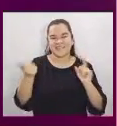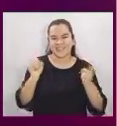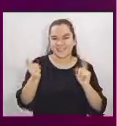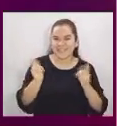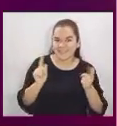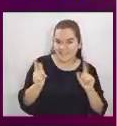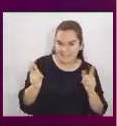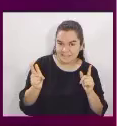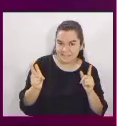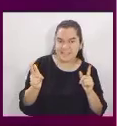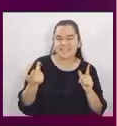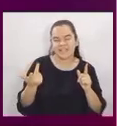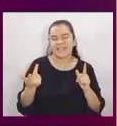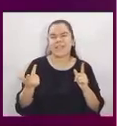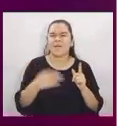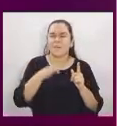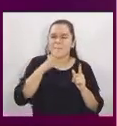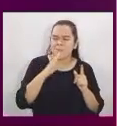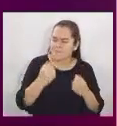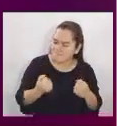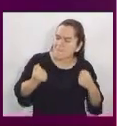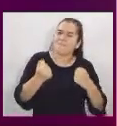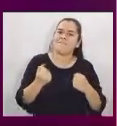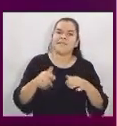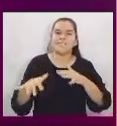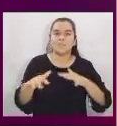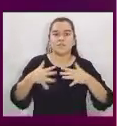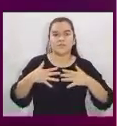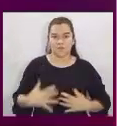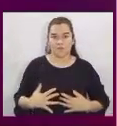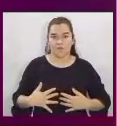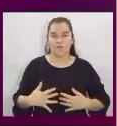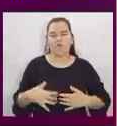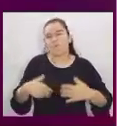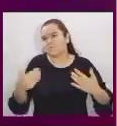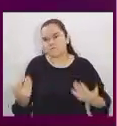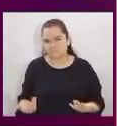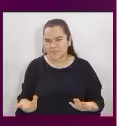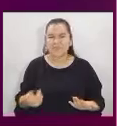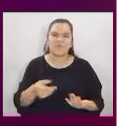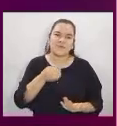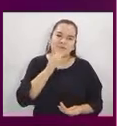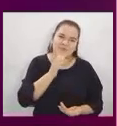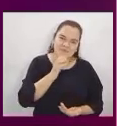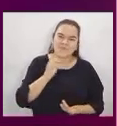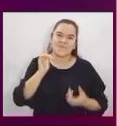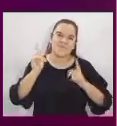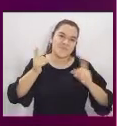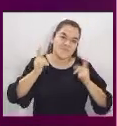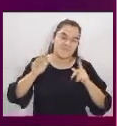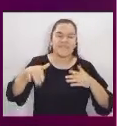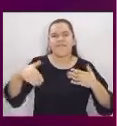sillas. Como ven acá, la gente es divertida, trata de paliar su situación